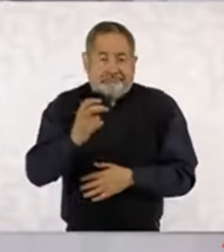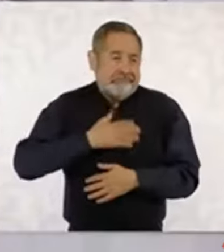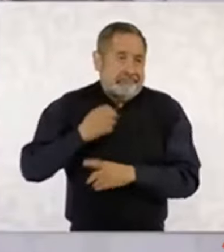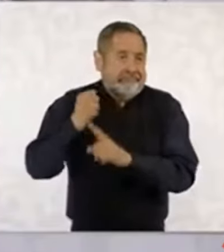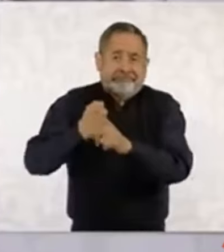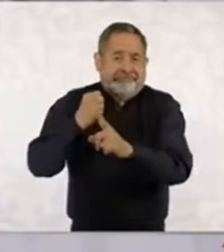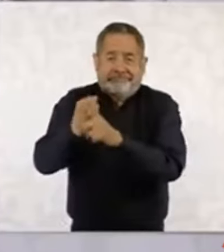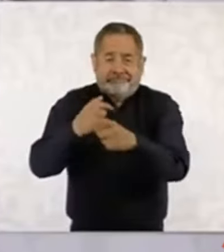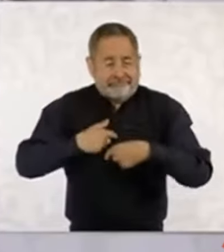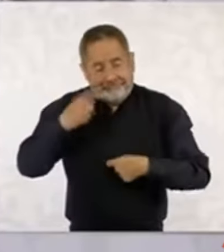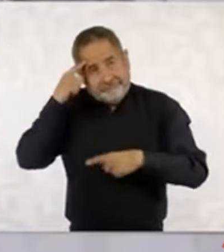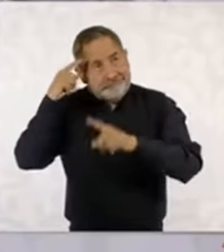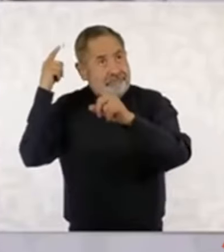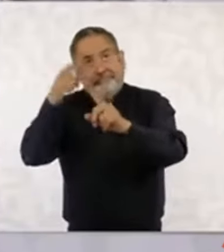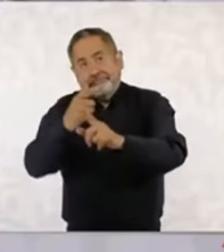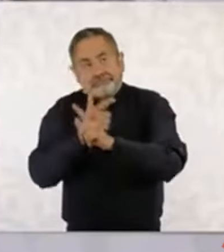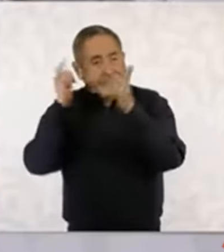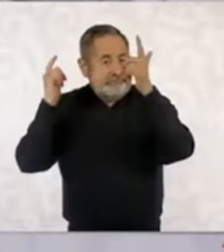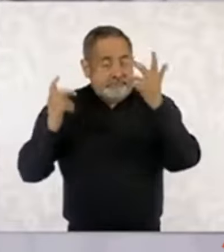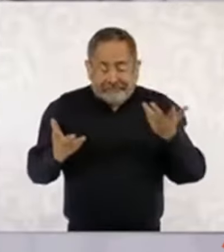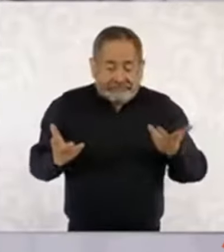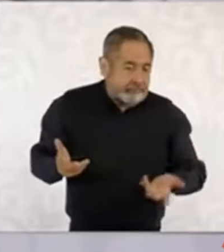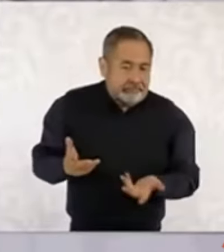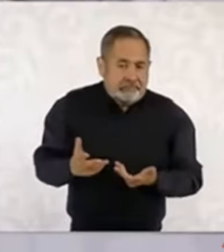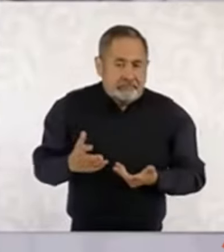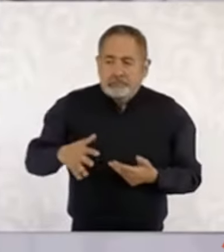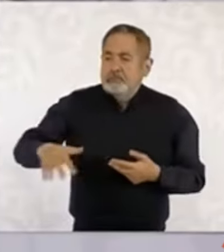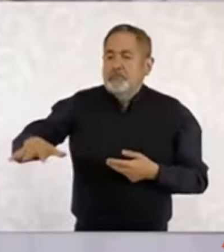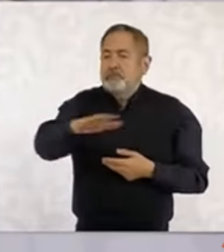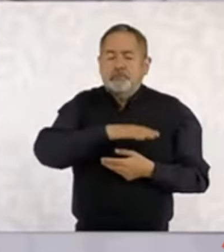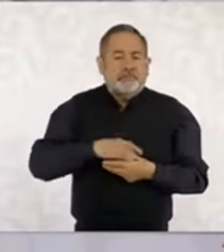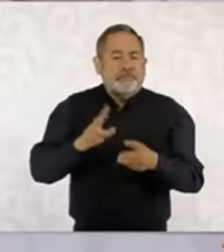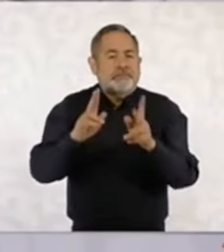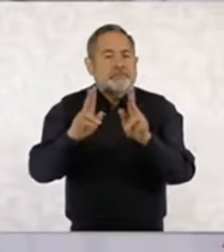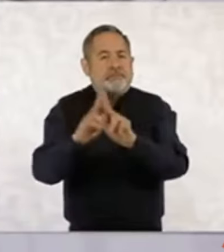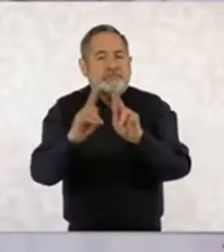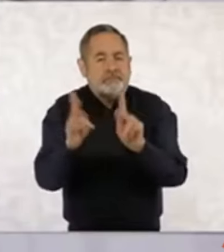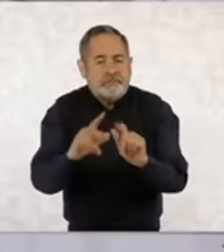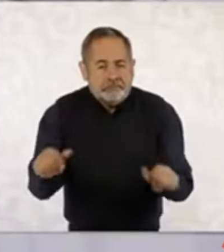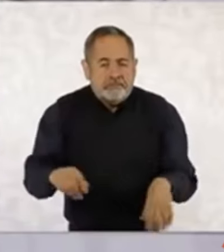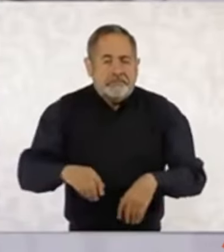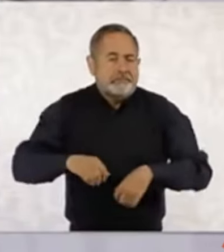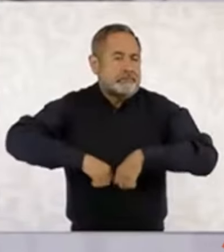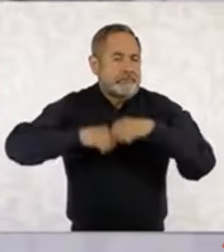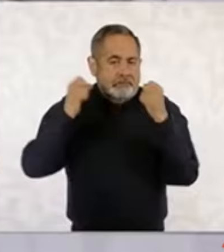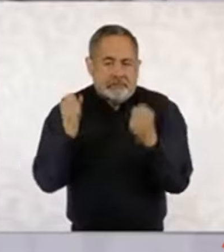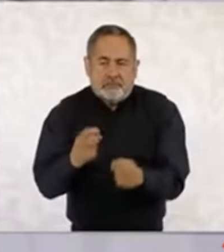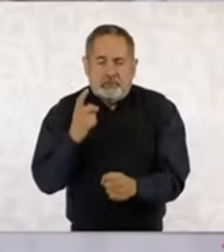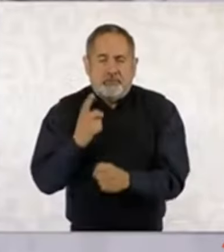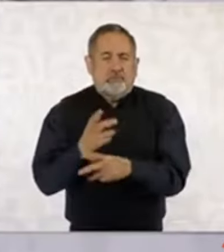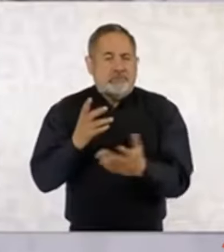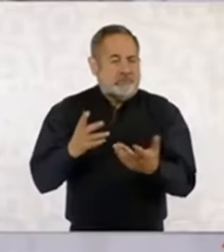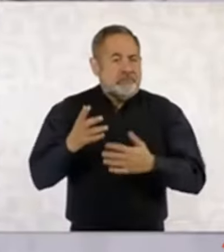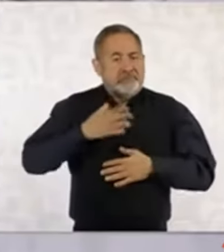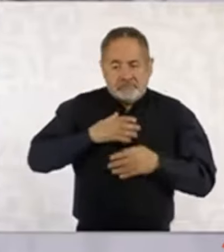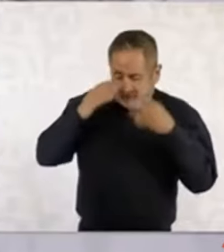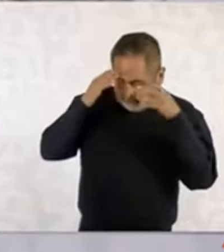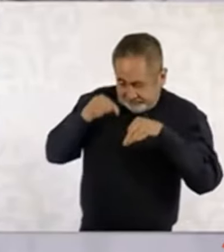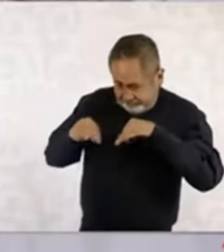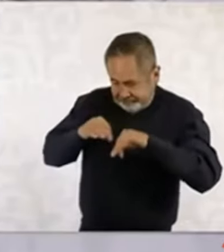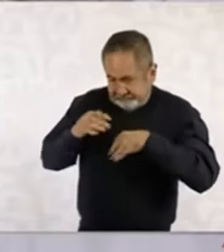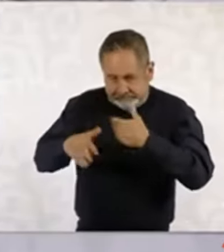es decir, un ambiente de paz y seguridad en el país. Y además trabajamos por la